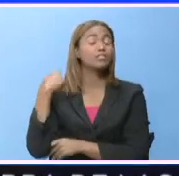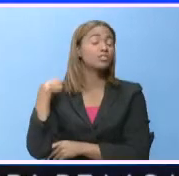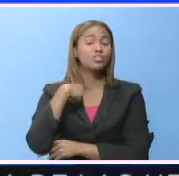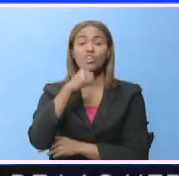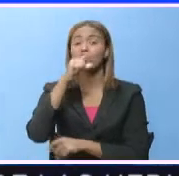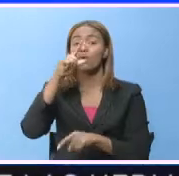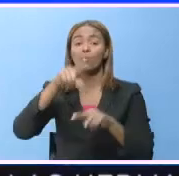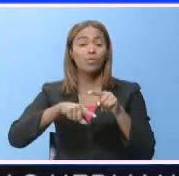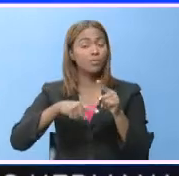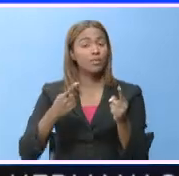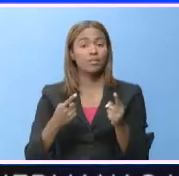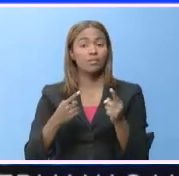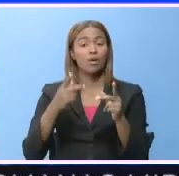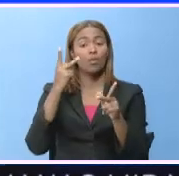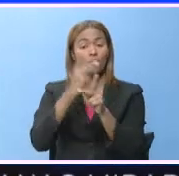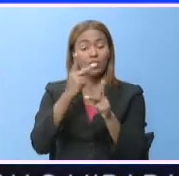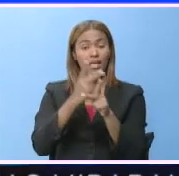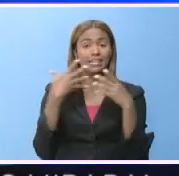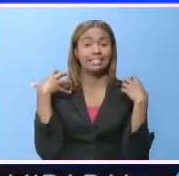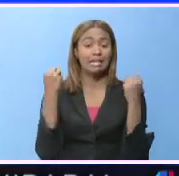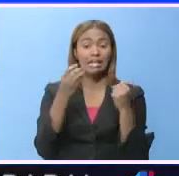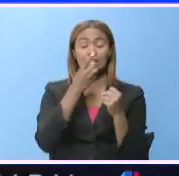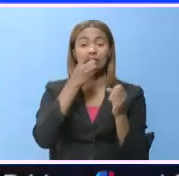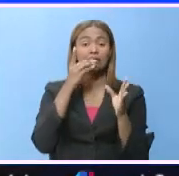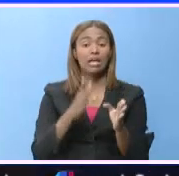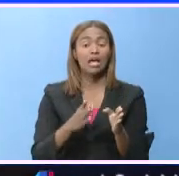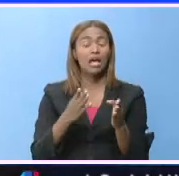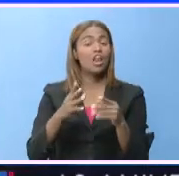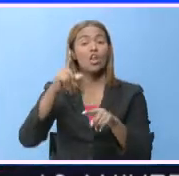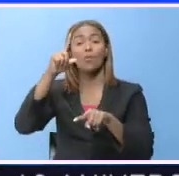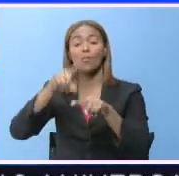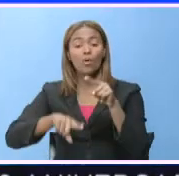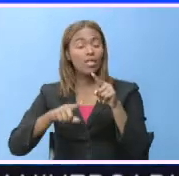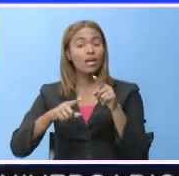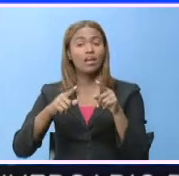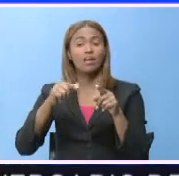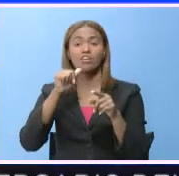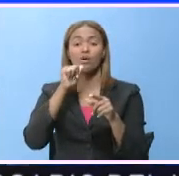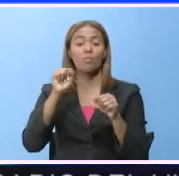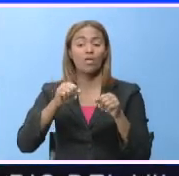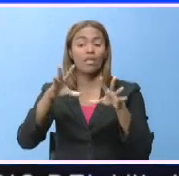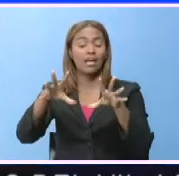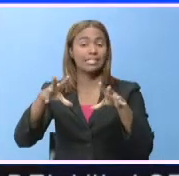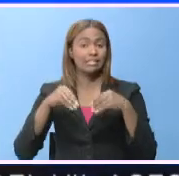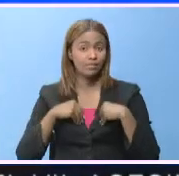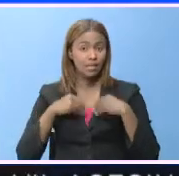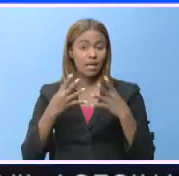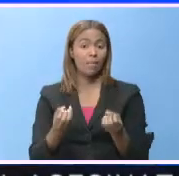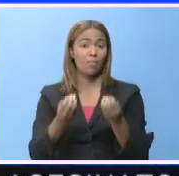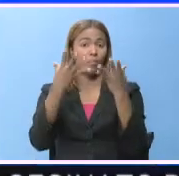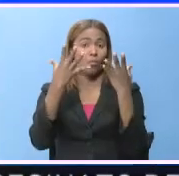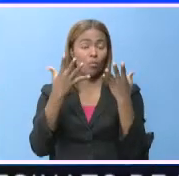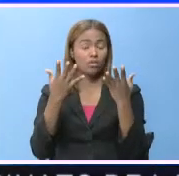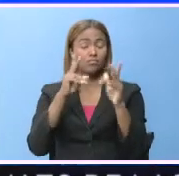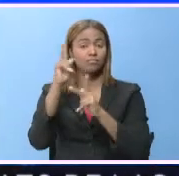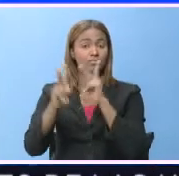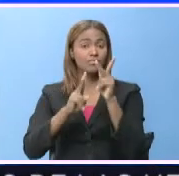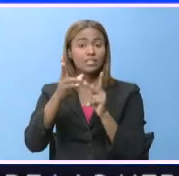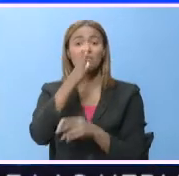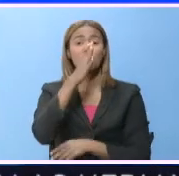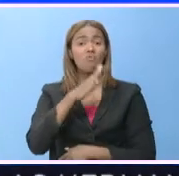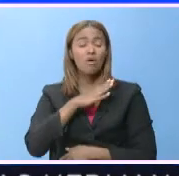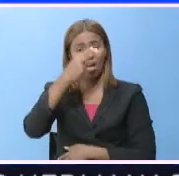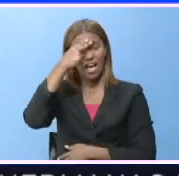no podemos, y la salud dominicana no puede y no soporta la cantidad de